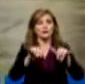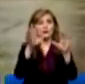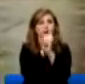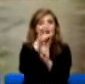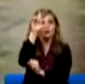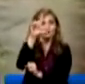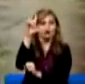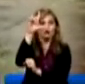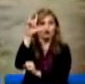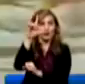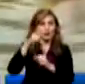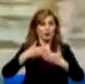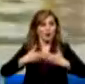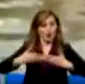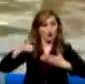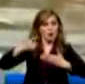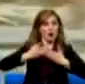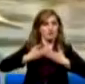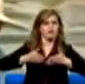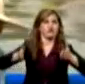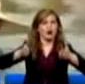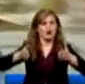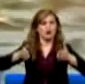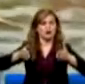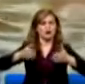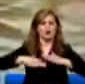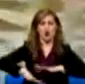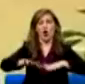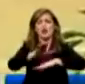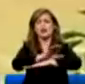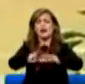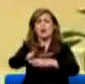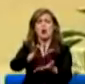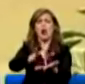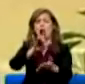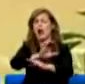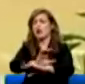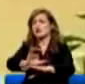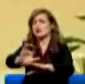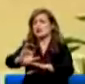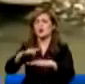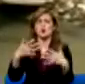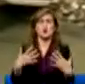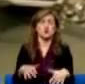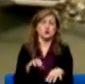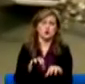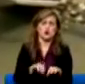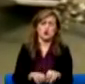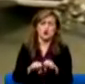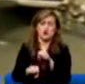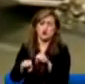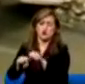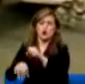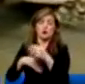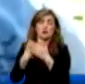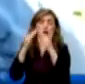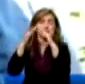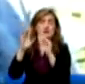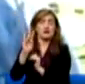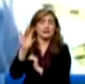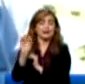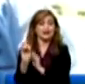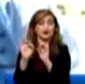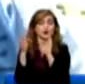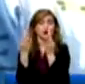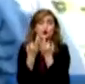de contención se rompió, anegando centenares de hectáreas de cultivo y afectando a más de 70 familias del recinto Los Sauces. Mi